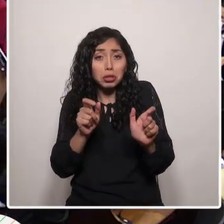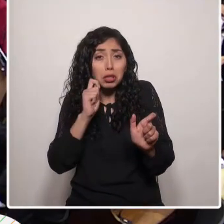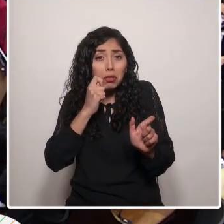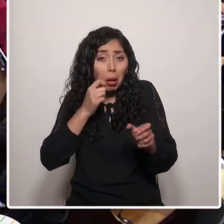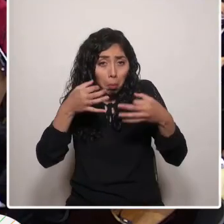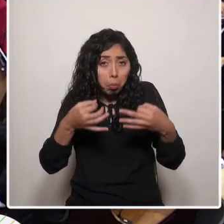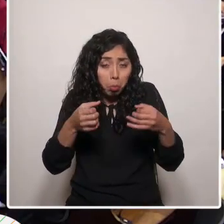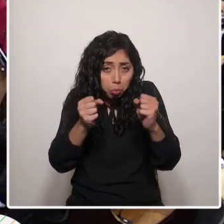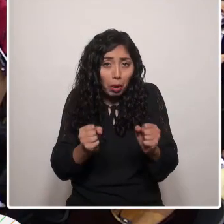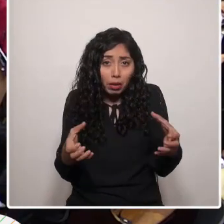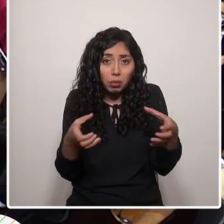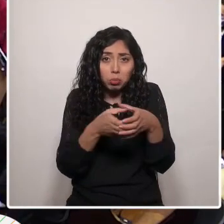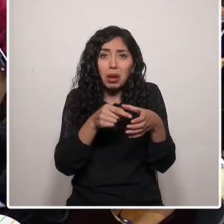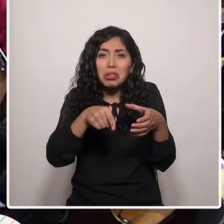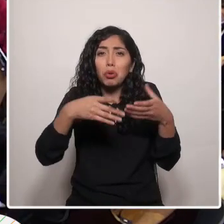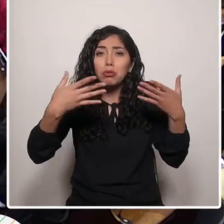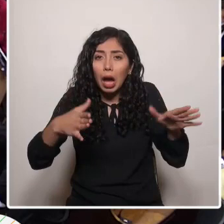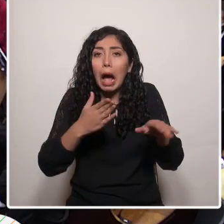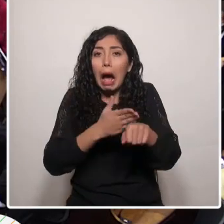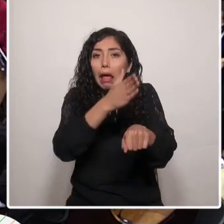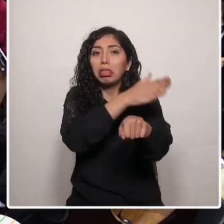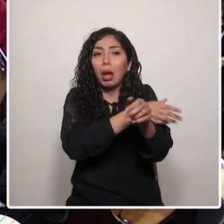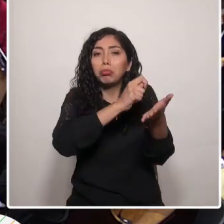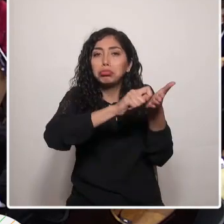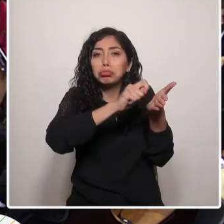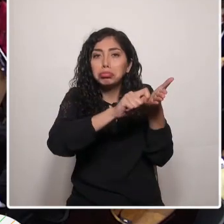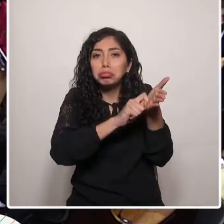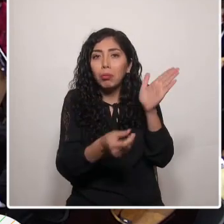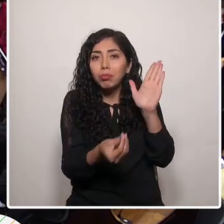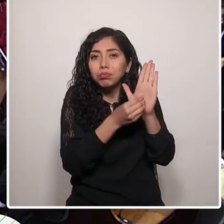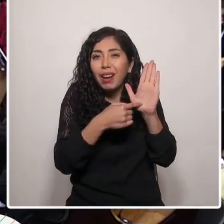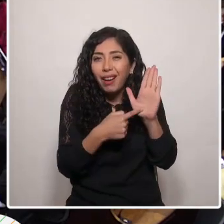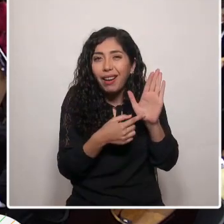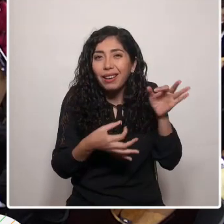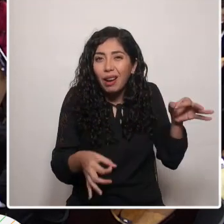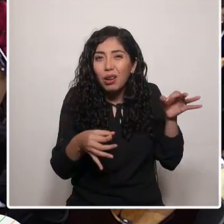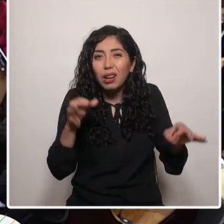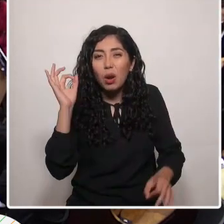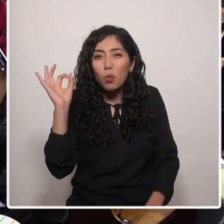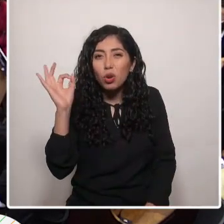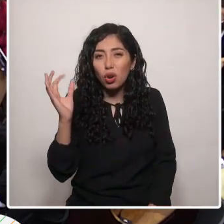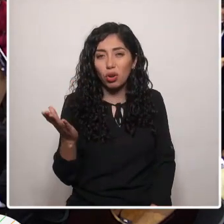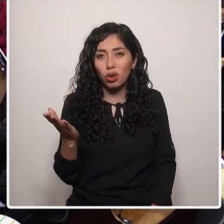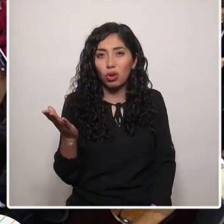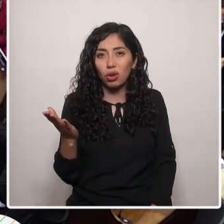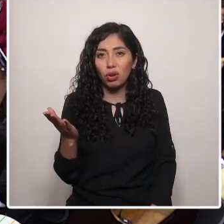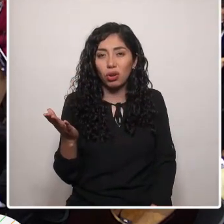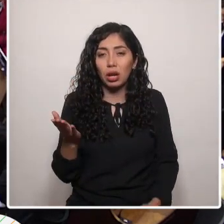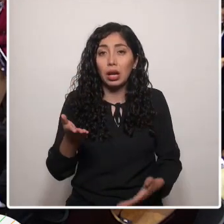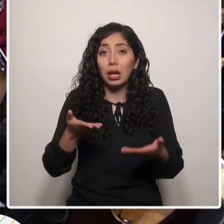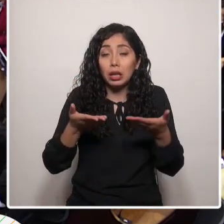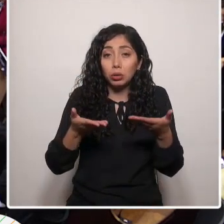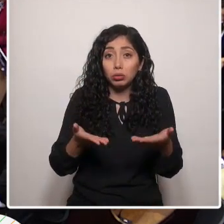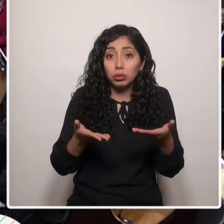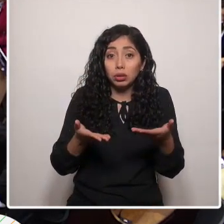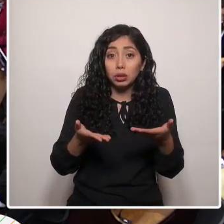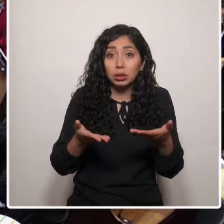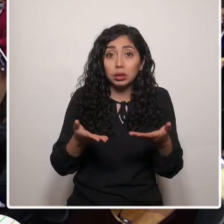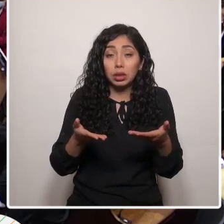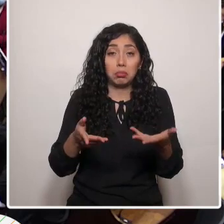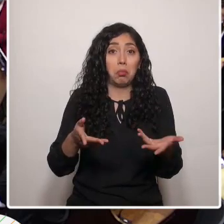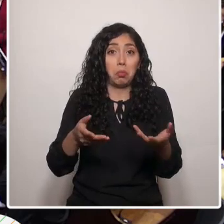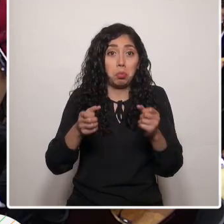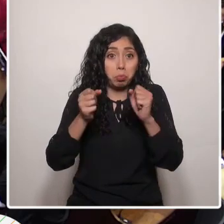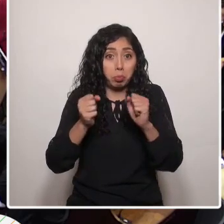y eso quedó en acta. O sea, tiene que estar sí o sí en la sesión, la sesión de Pleno. Si es que esto se abriera a